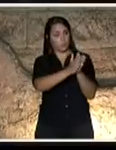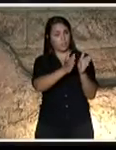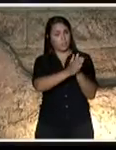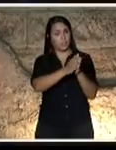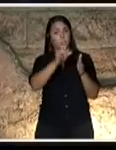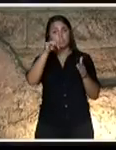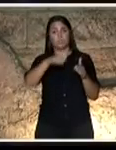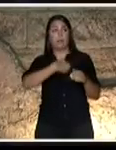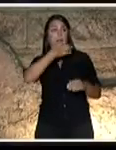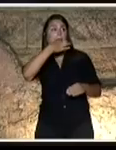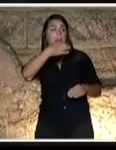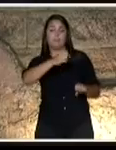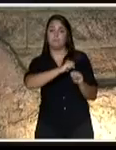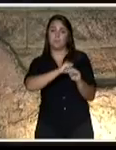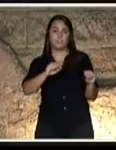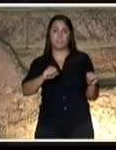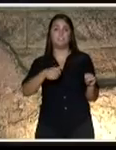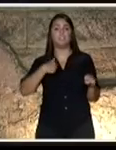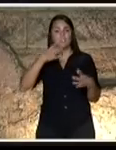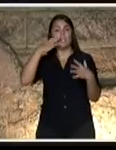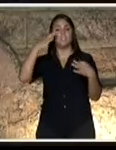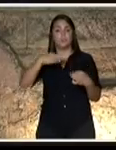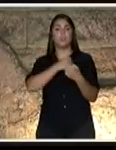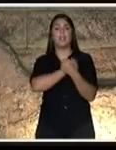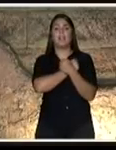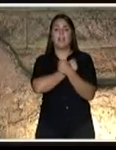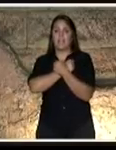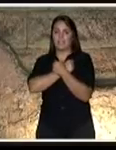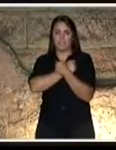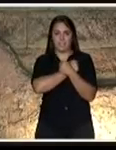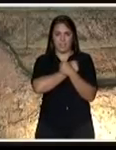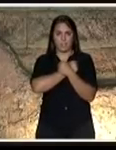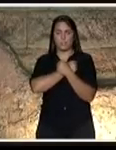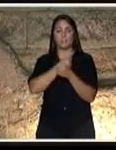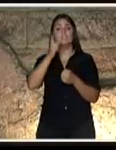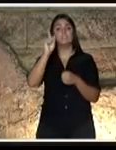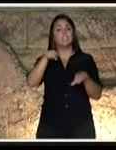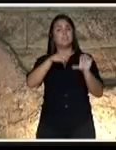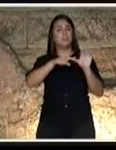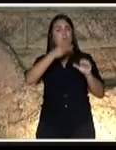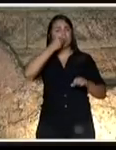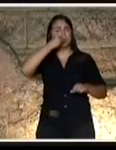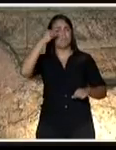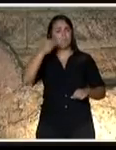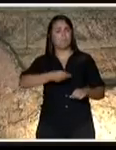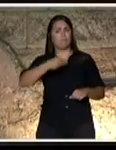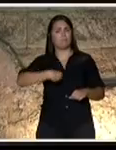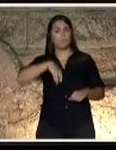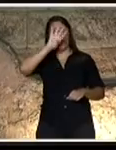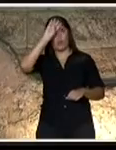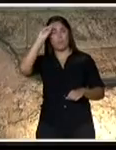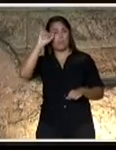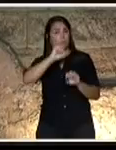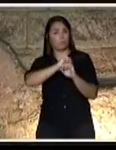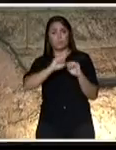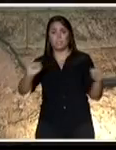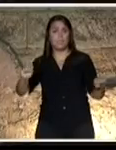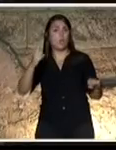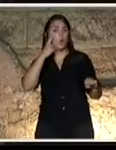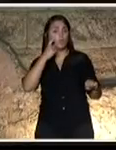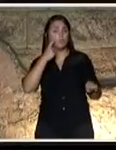impide. Sí que os aseguro que la quiero, que adora a sus pueblos y gentes. Me duele su olvido y